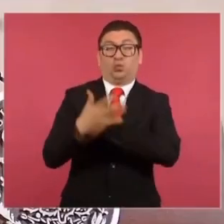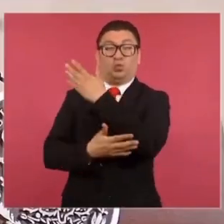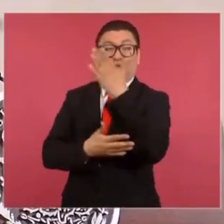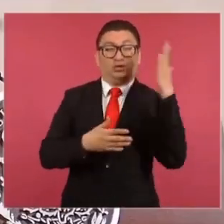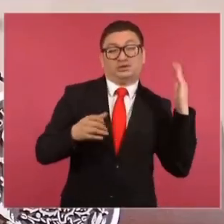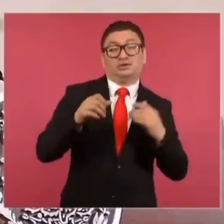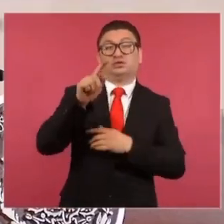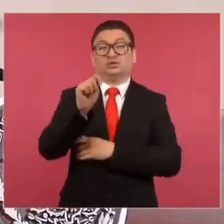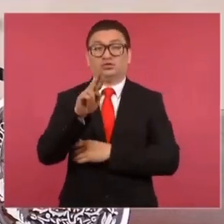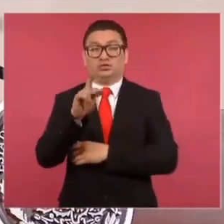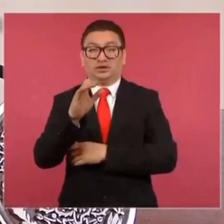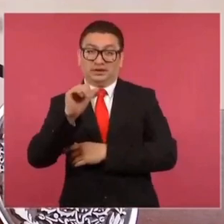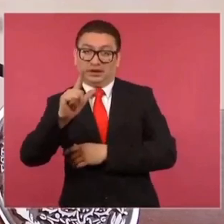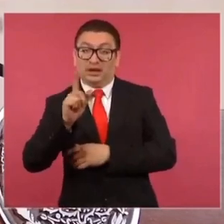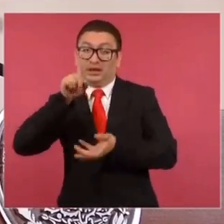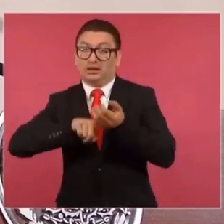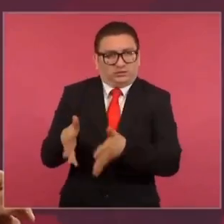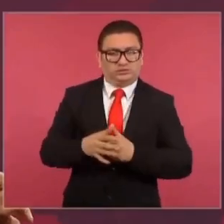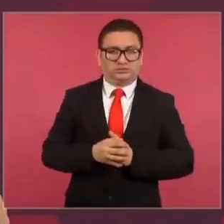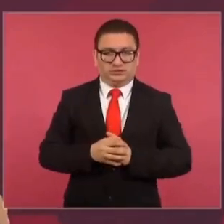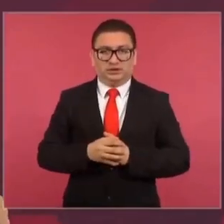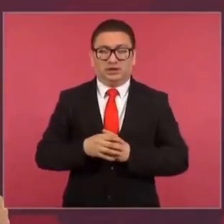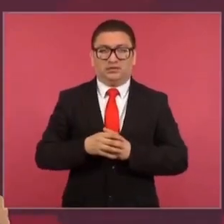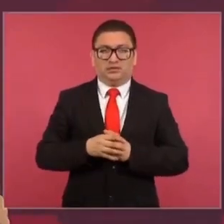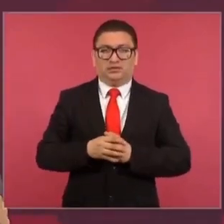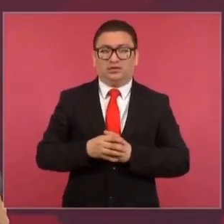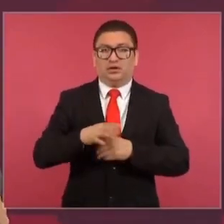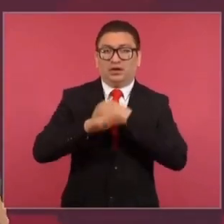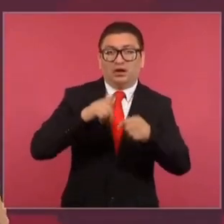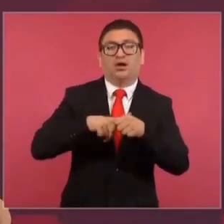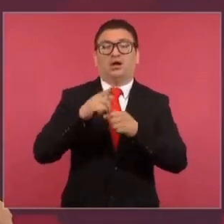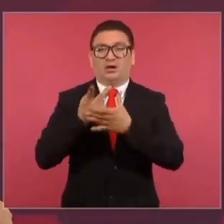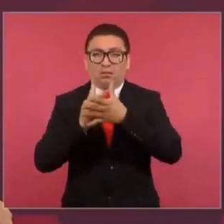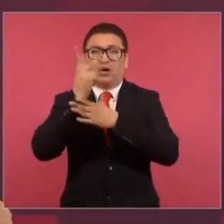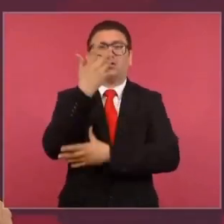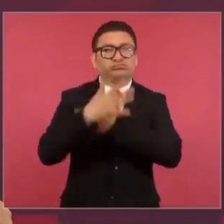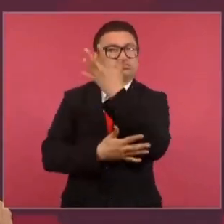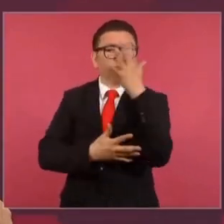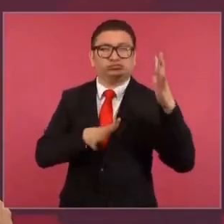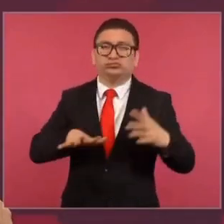tropical, con animales nativos, fauna excepcional, única.